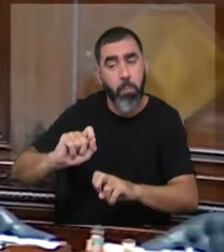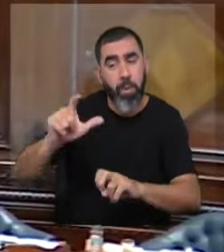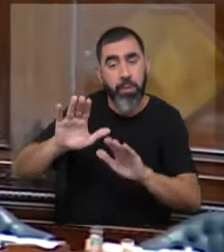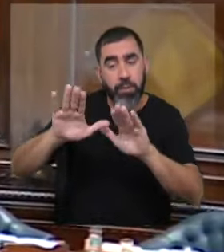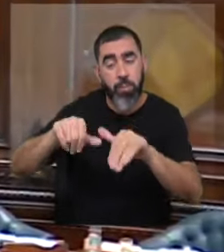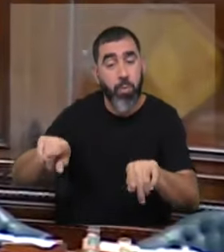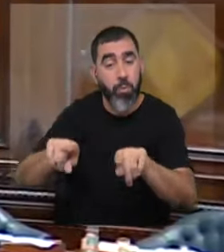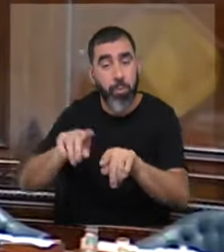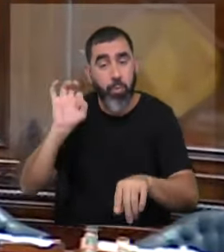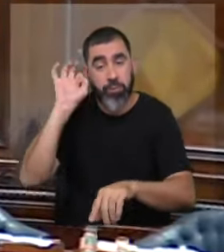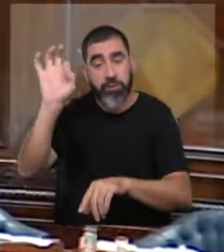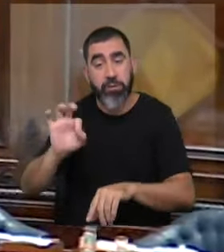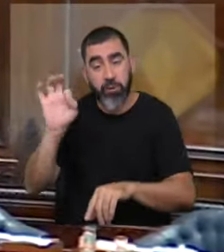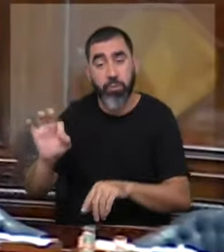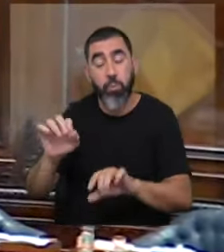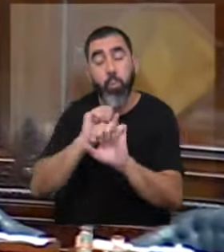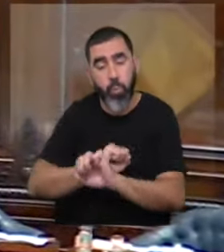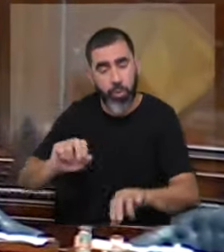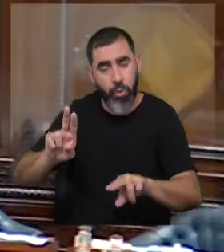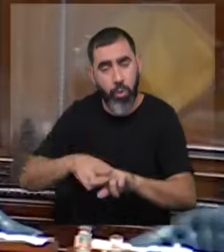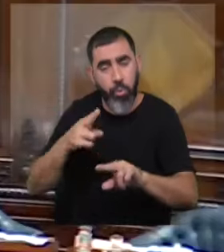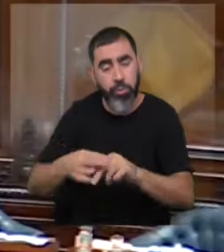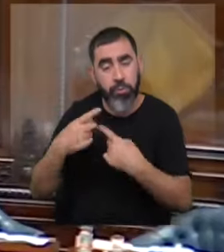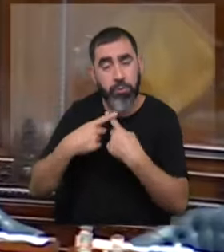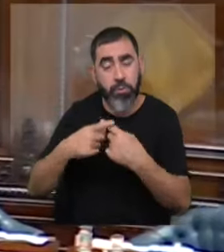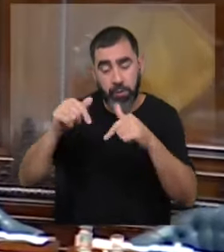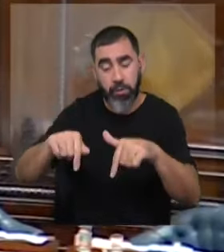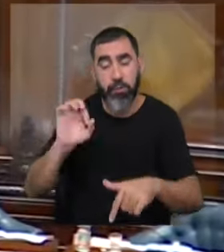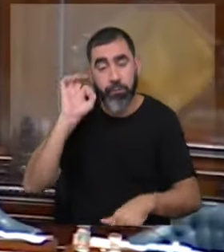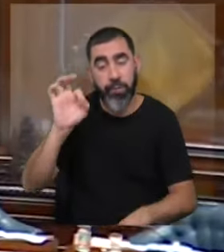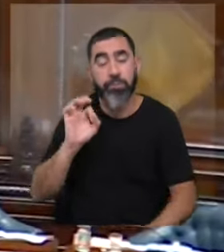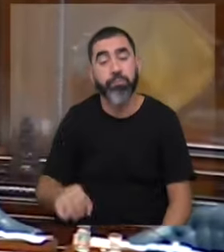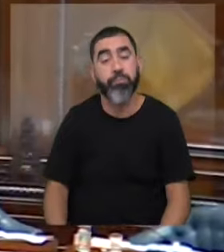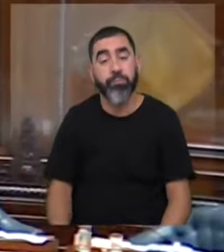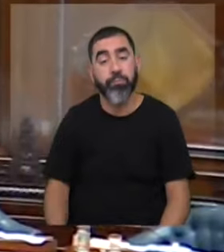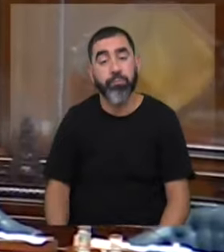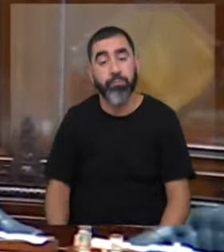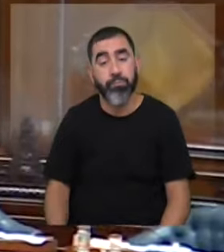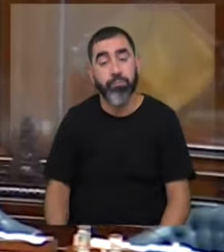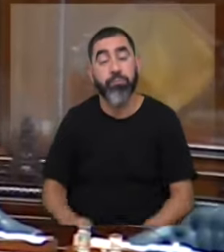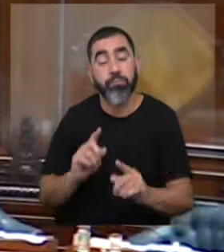propio senador, lo que también puede volver a ser tratado aquí en el Parlamento. Sobre este tema también habló el legislador